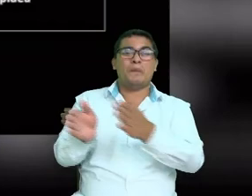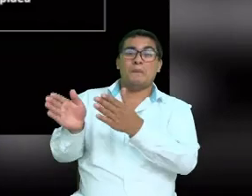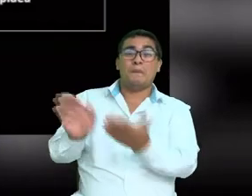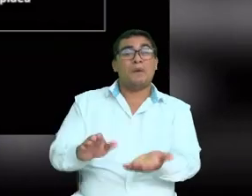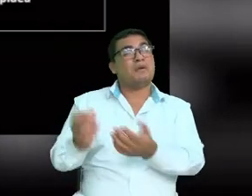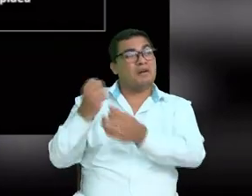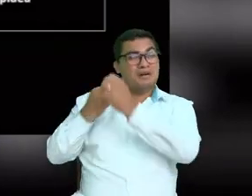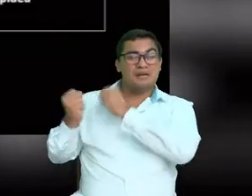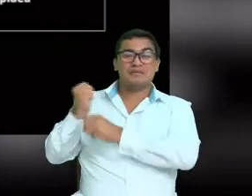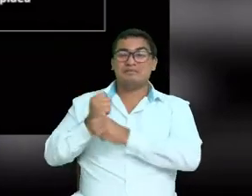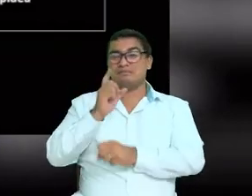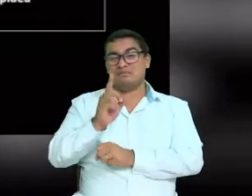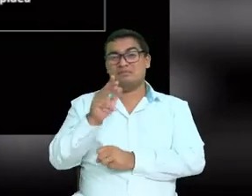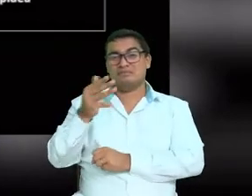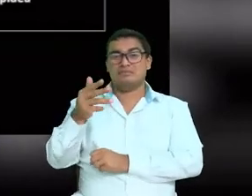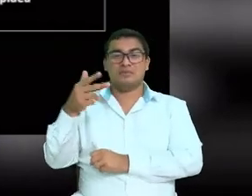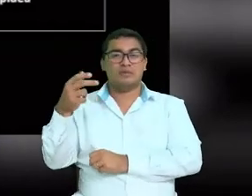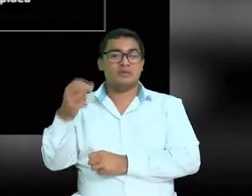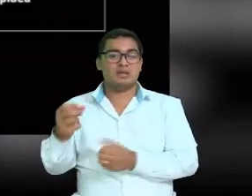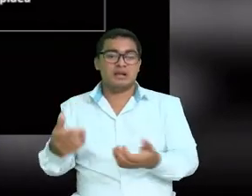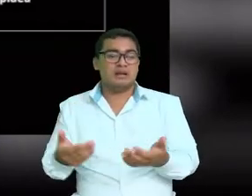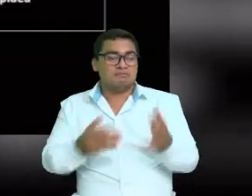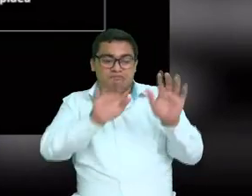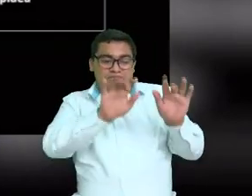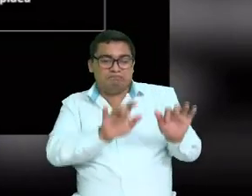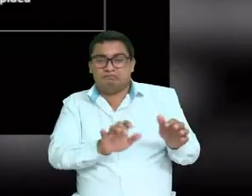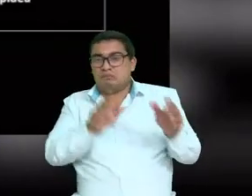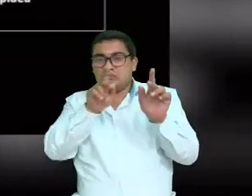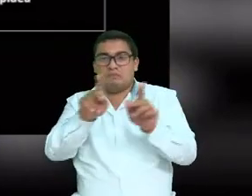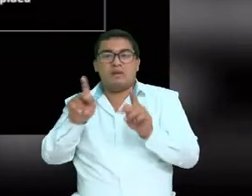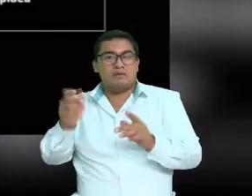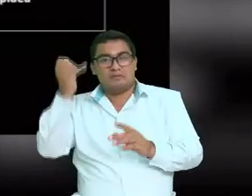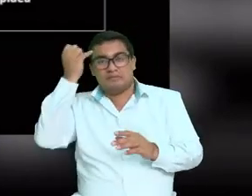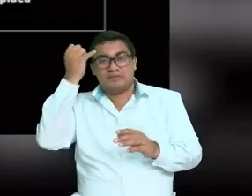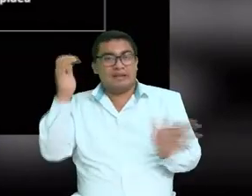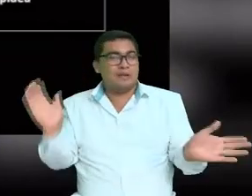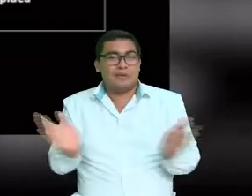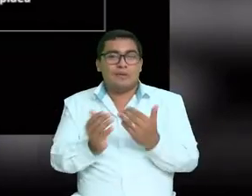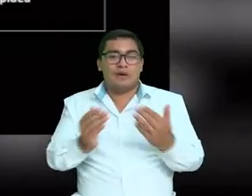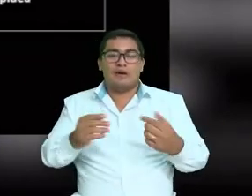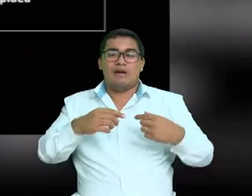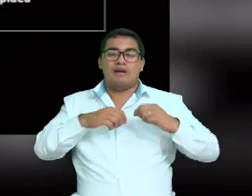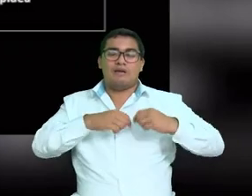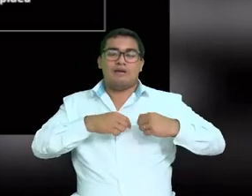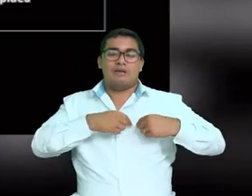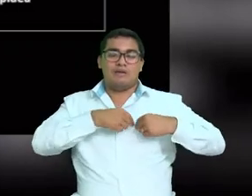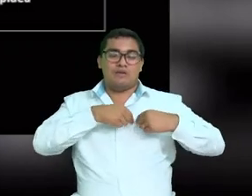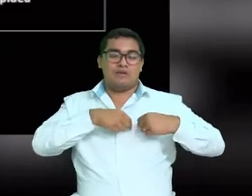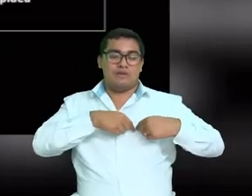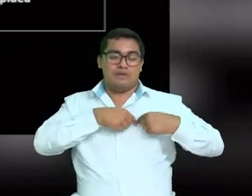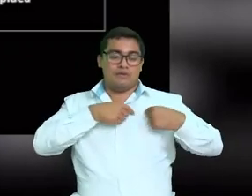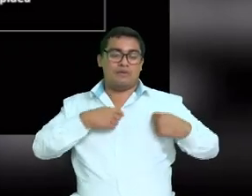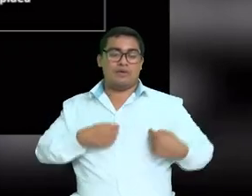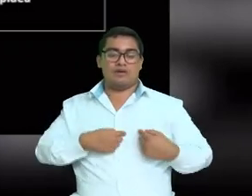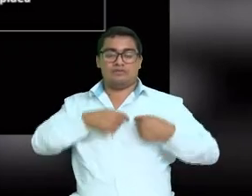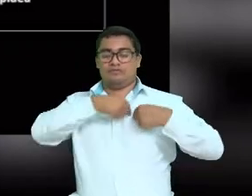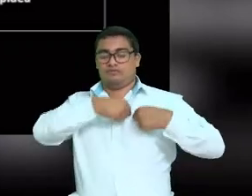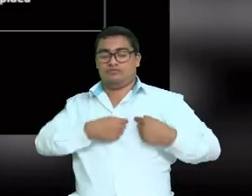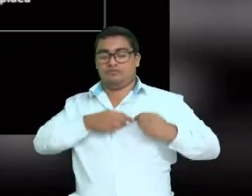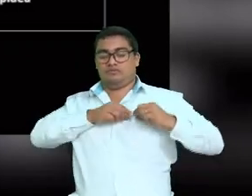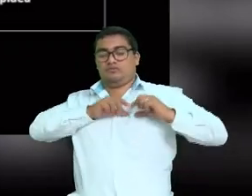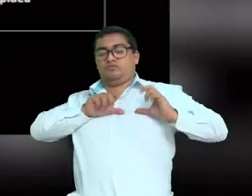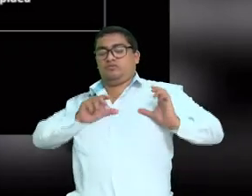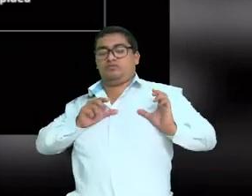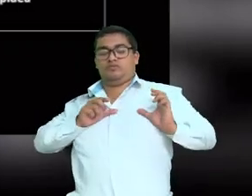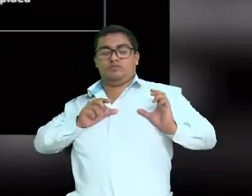no había la tecnología necesaria, no había el personal necesario para realizar cirugía de corazón abierto. Uh-huh. La cirugía de corazón